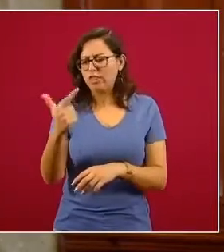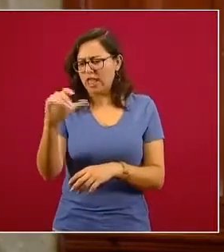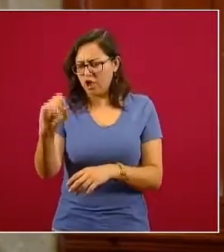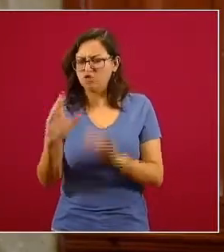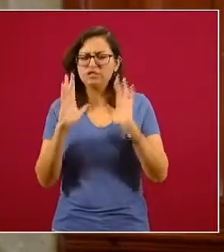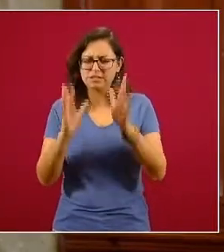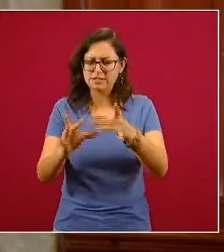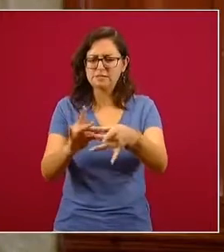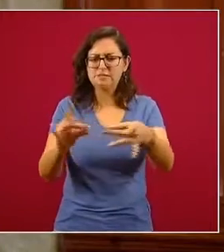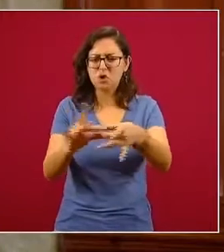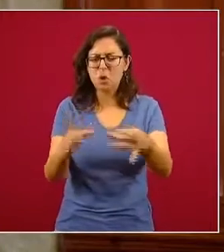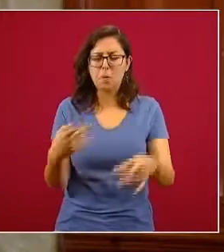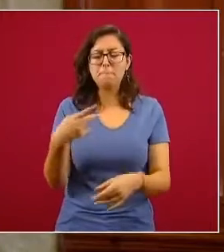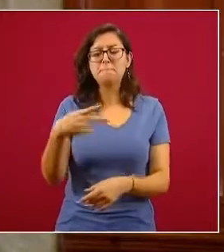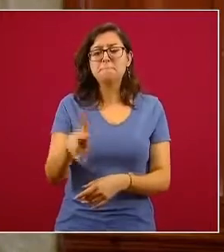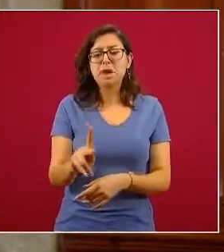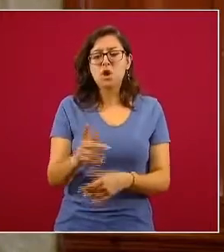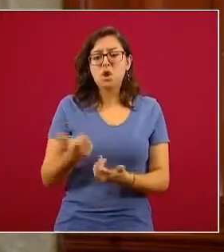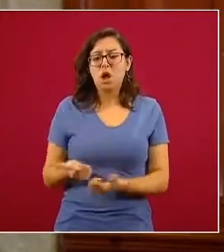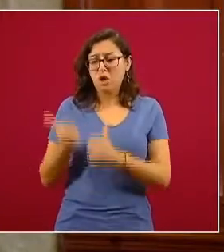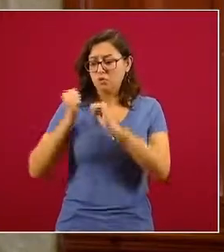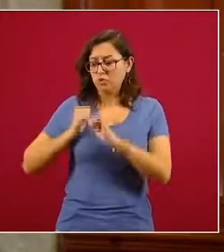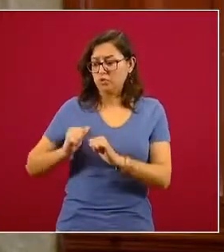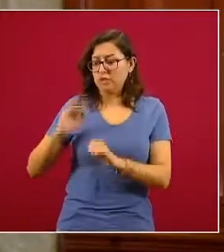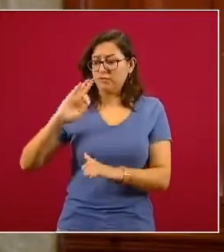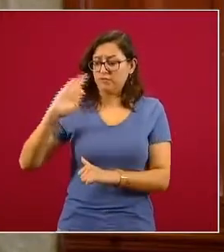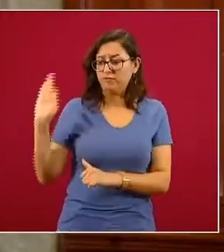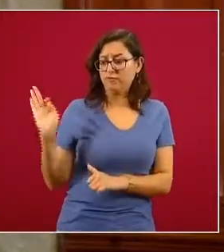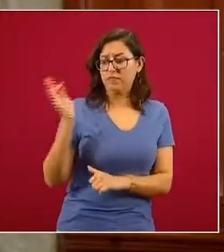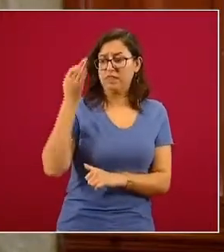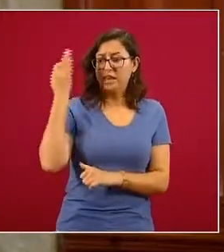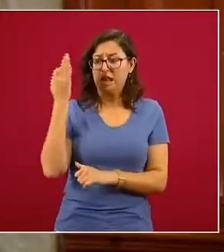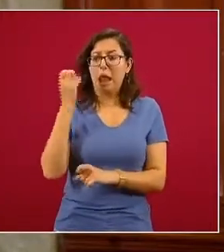autoridad sanitaria federal, considerando que ellos también son